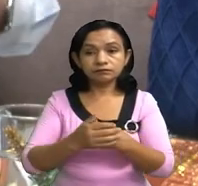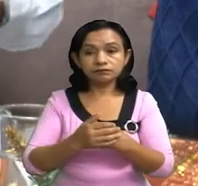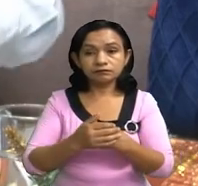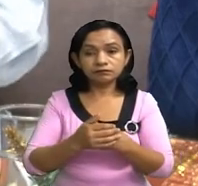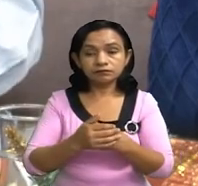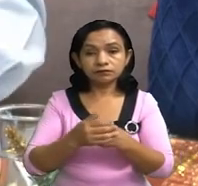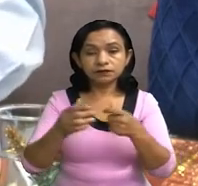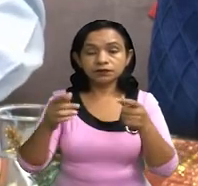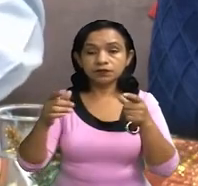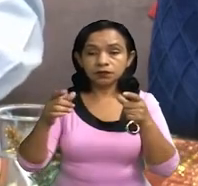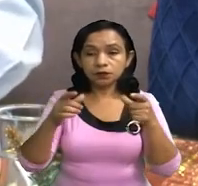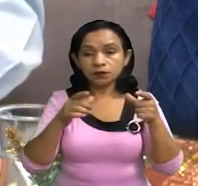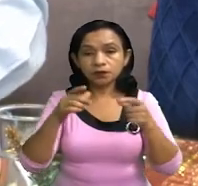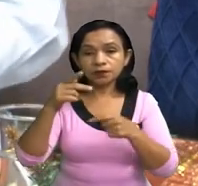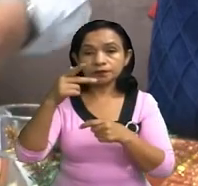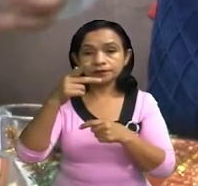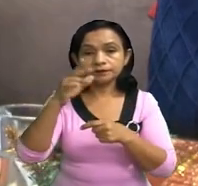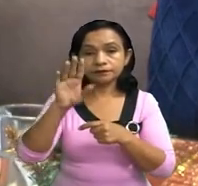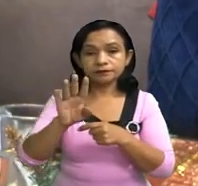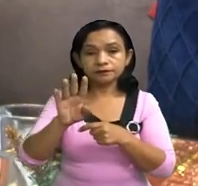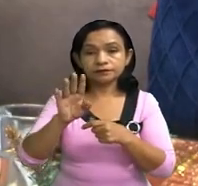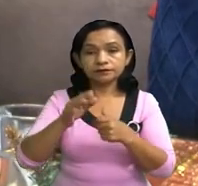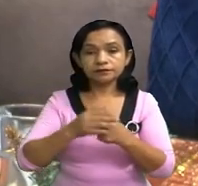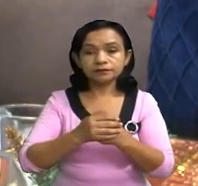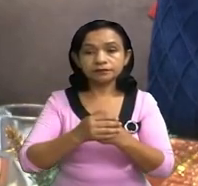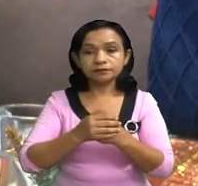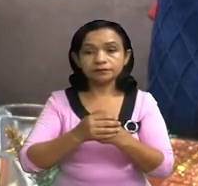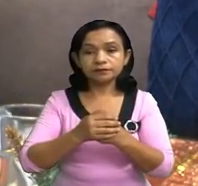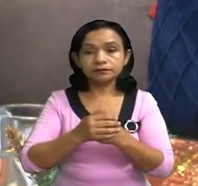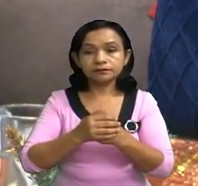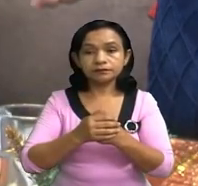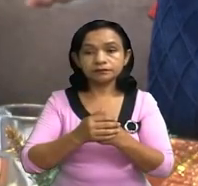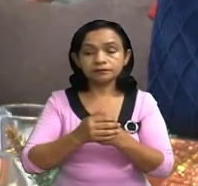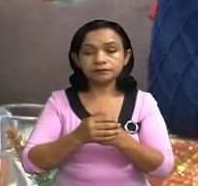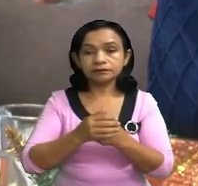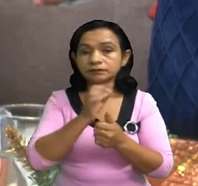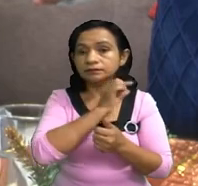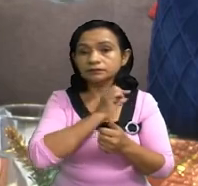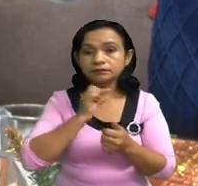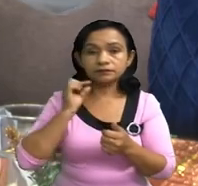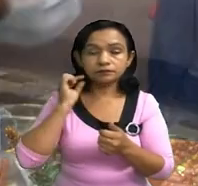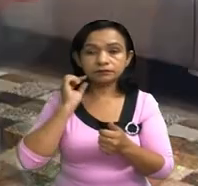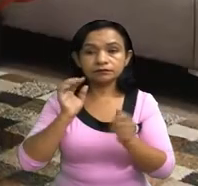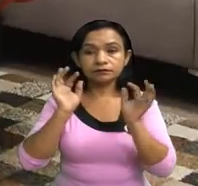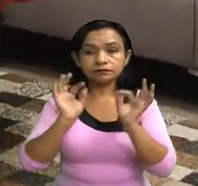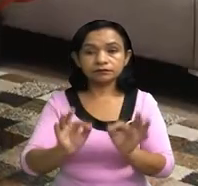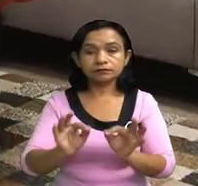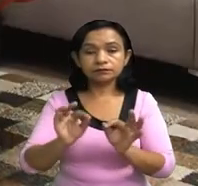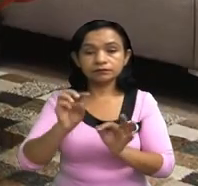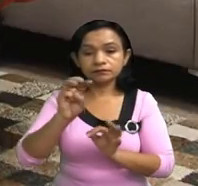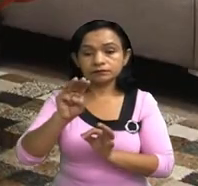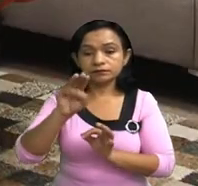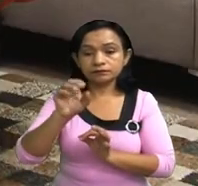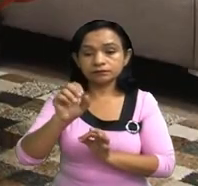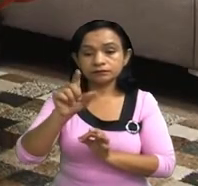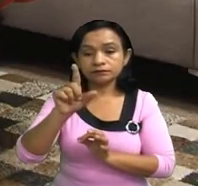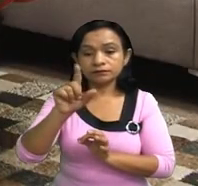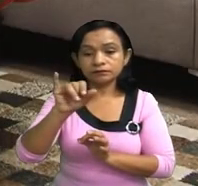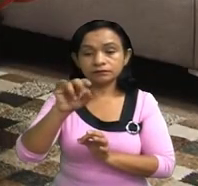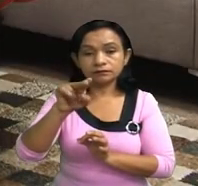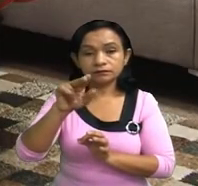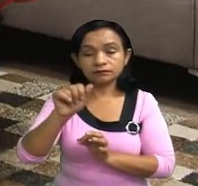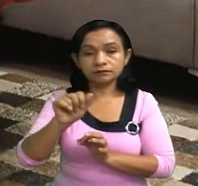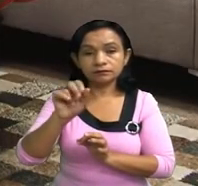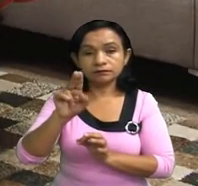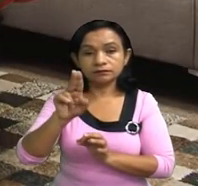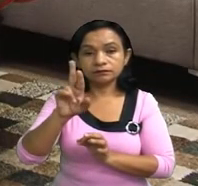cumpleaños 84 de nuestro querido sacerdote de bien, Molina Oliu